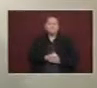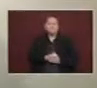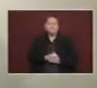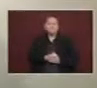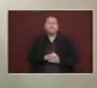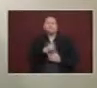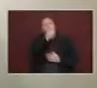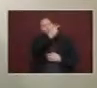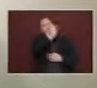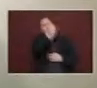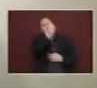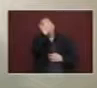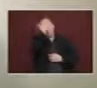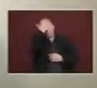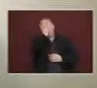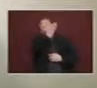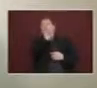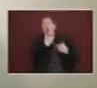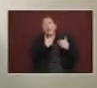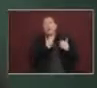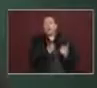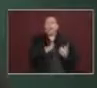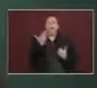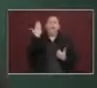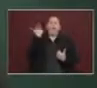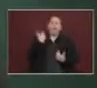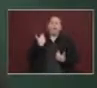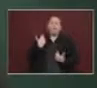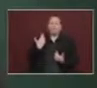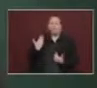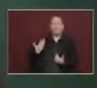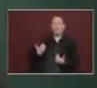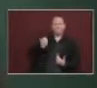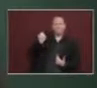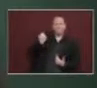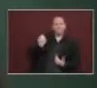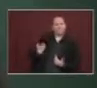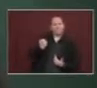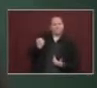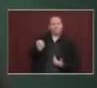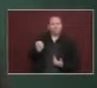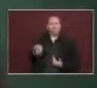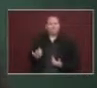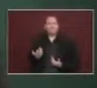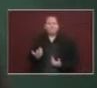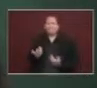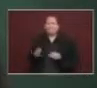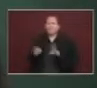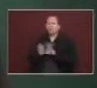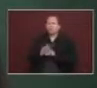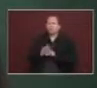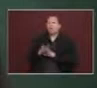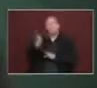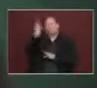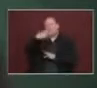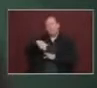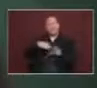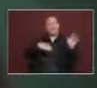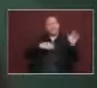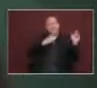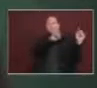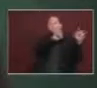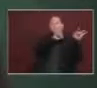reconocieran de abusos que se cometieron durante la conquista